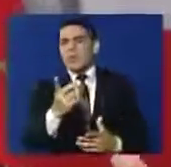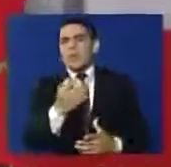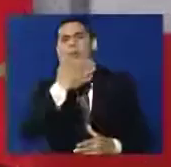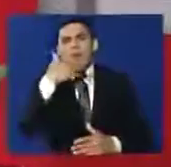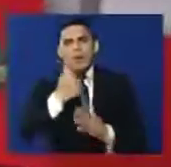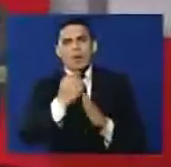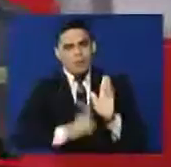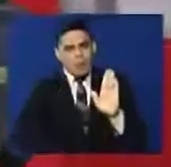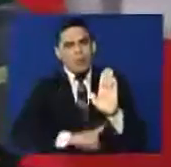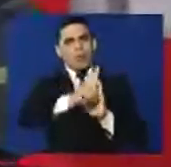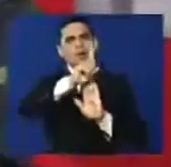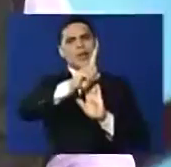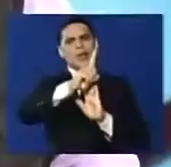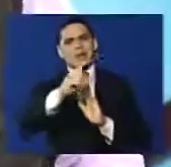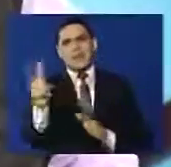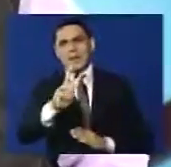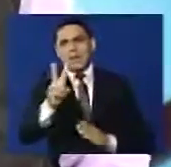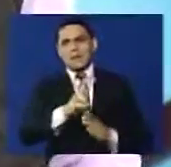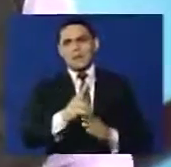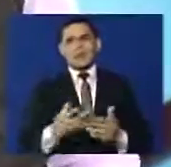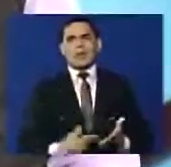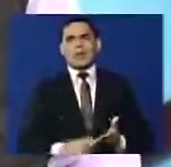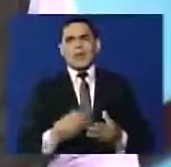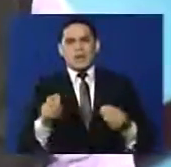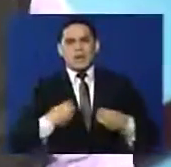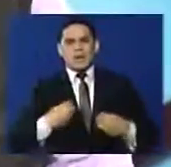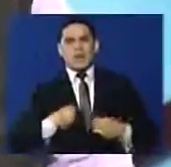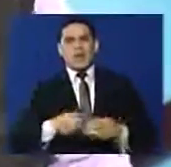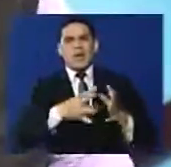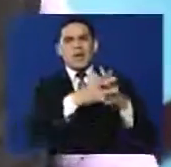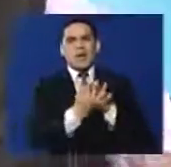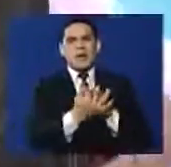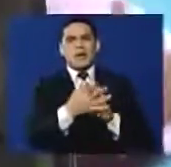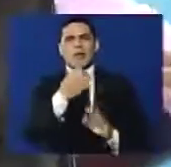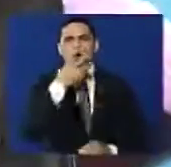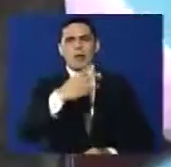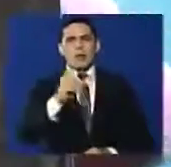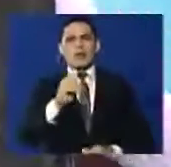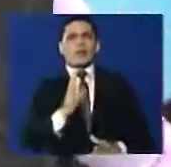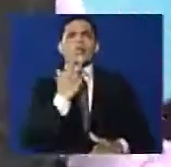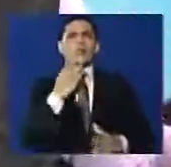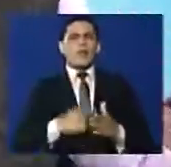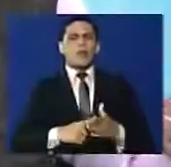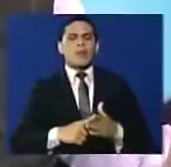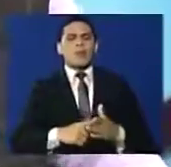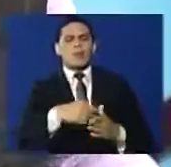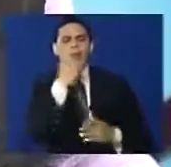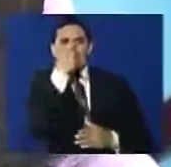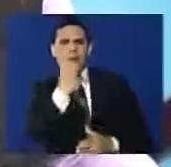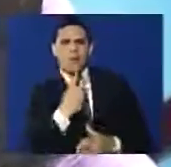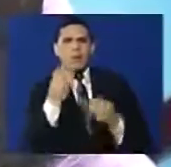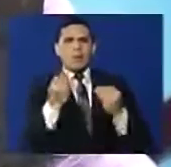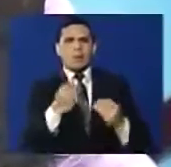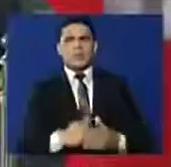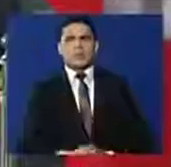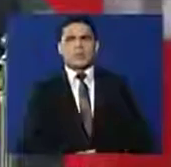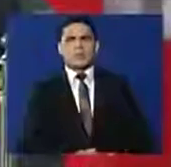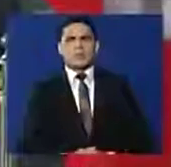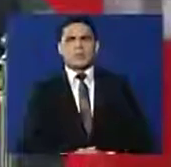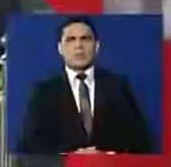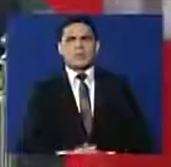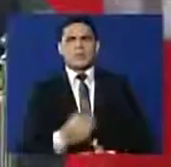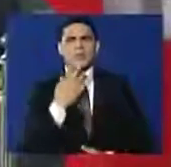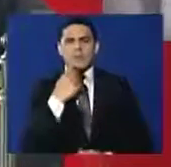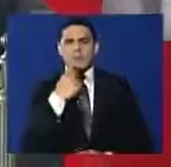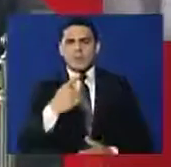progrese, para que salga adelante. Vivir en el barrio no puede ser bueno, vivir rodeado de miseria no puede ser bueno. Por ahí hay una gente que habla